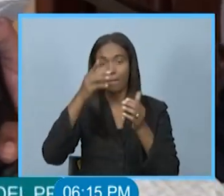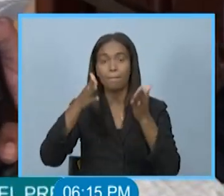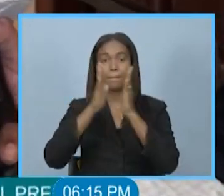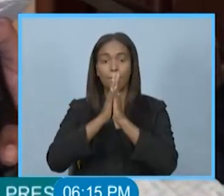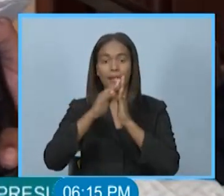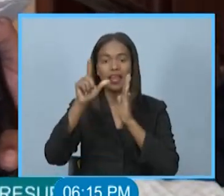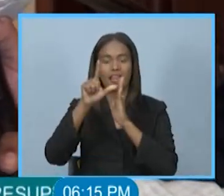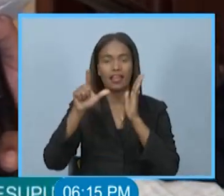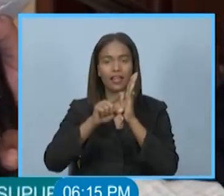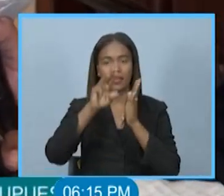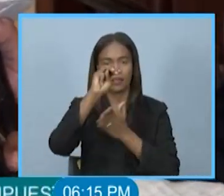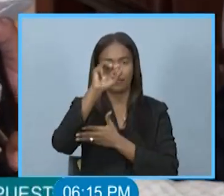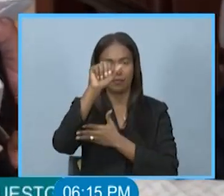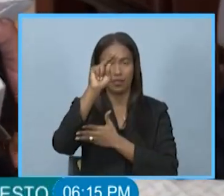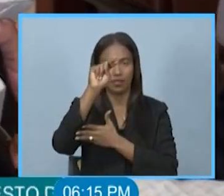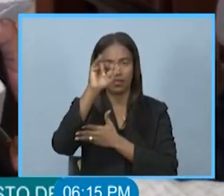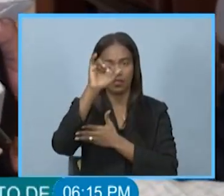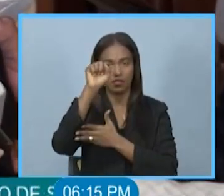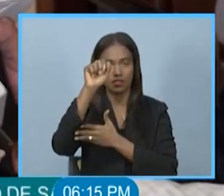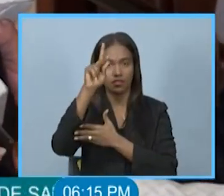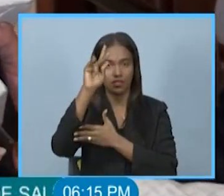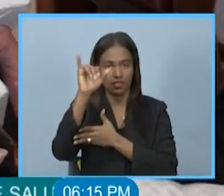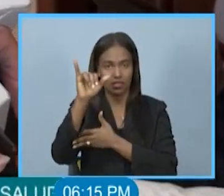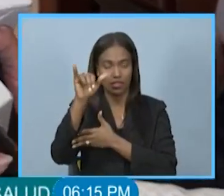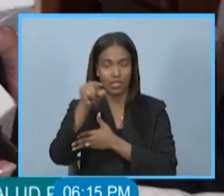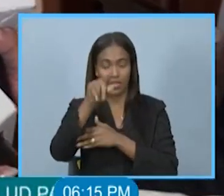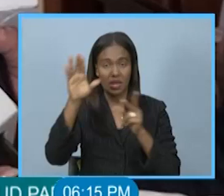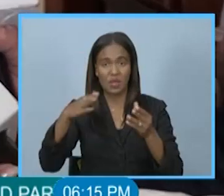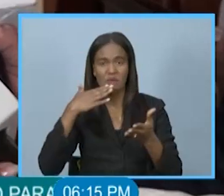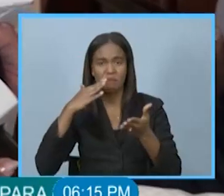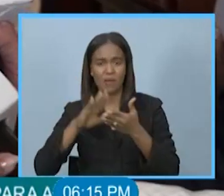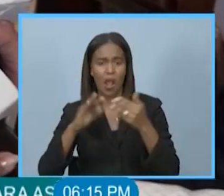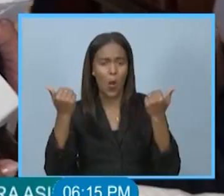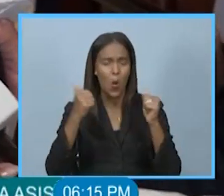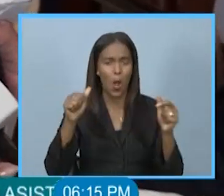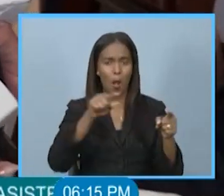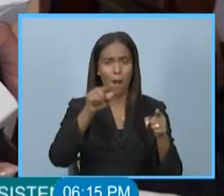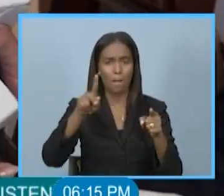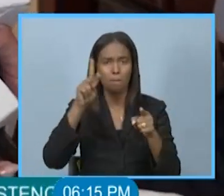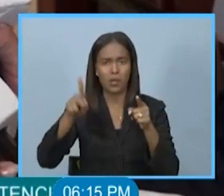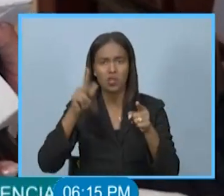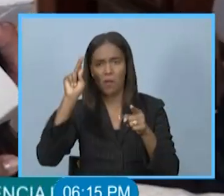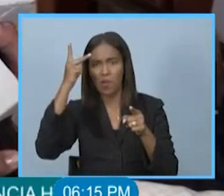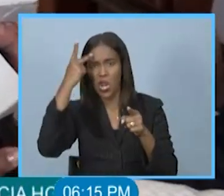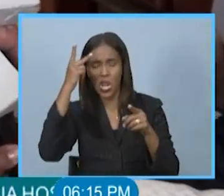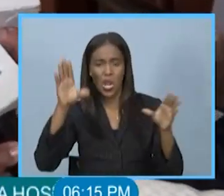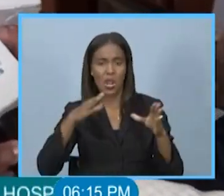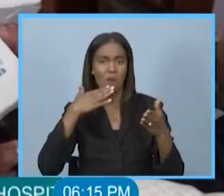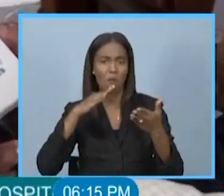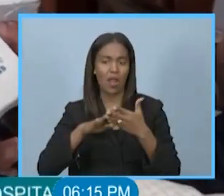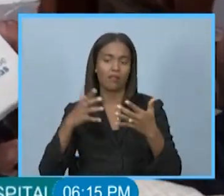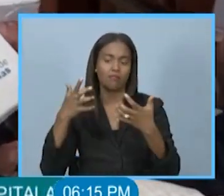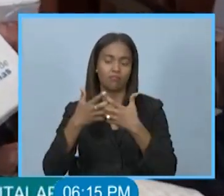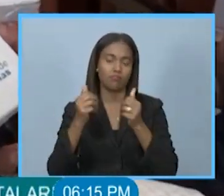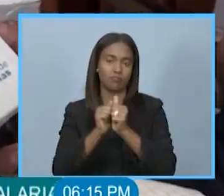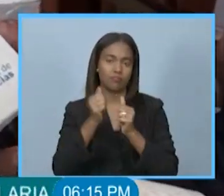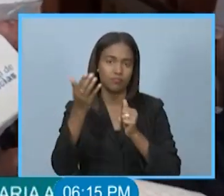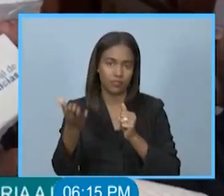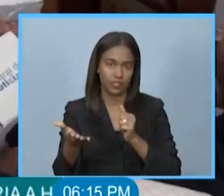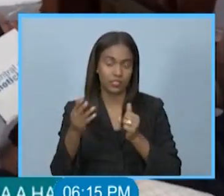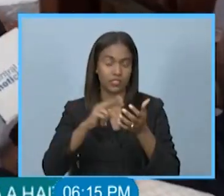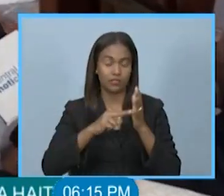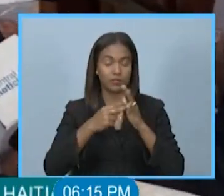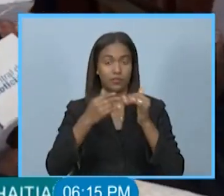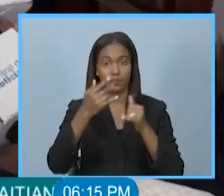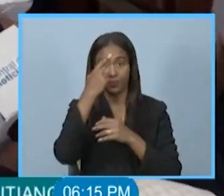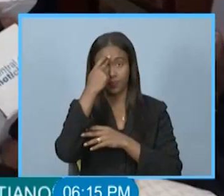magninsky a los pandilleros y cualquier otro político o empresario que esté vinculado a ellos verdad